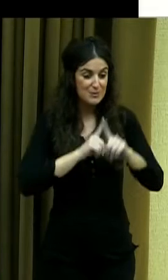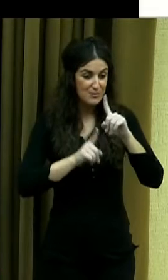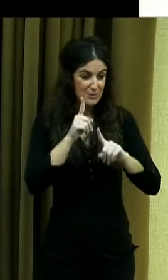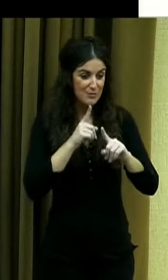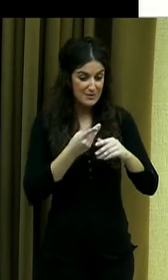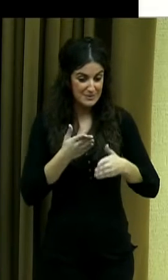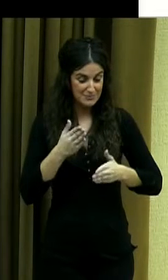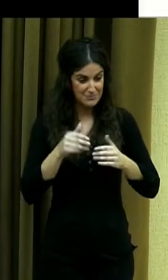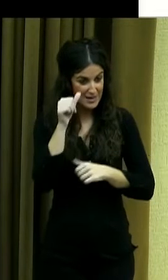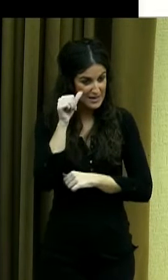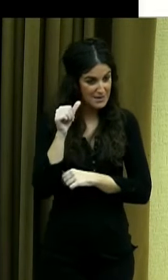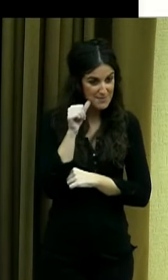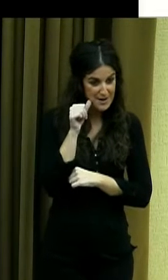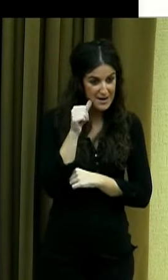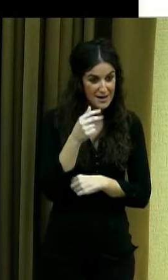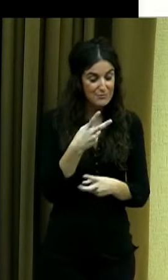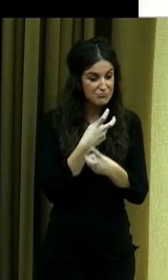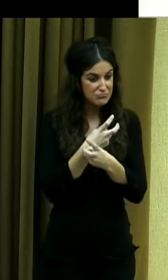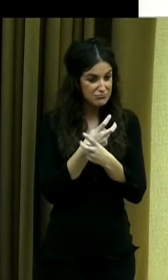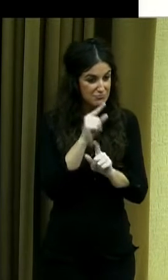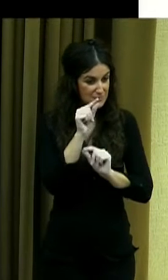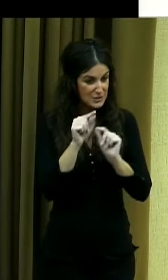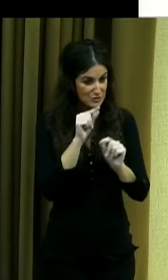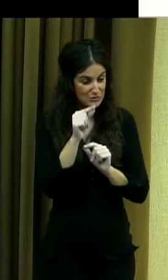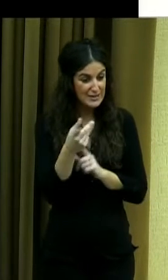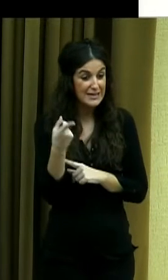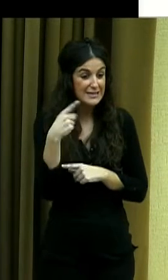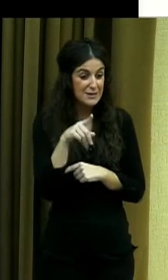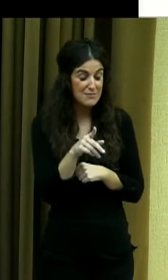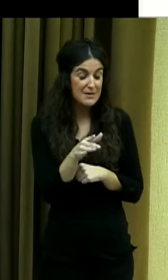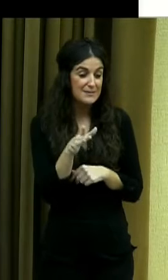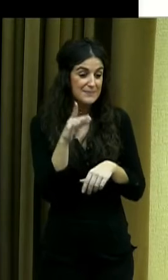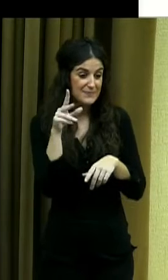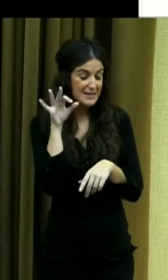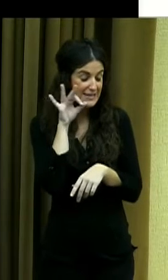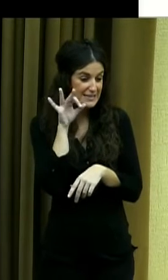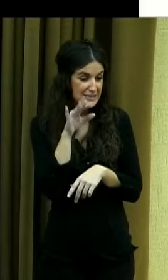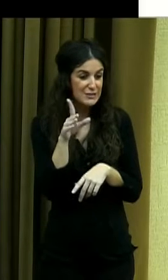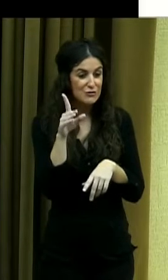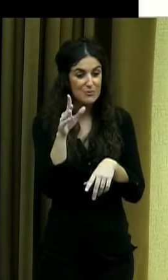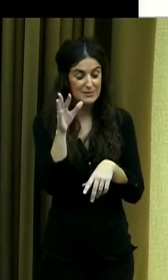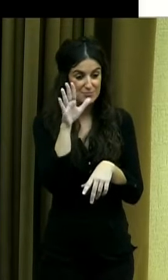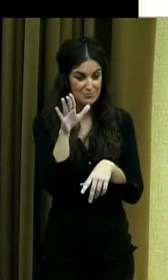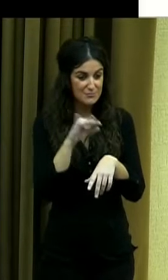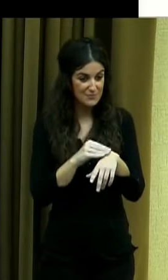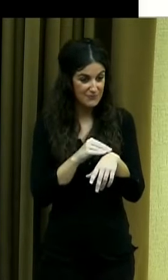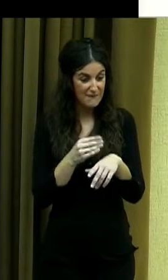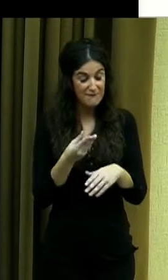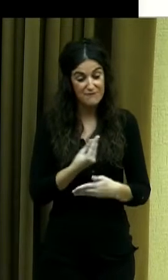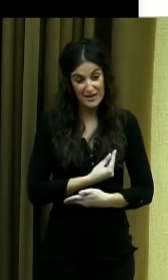congénitas, fetopatías tóxicas, entre las cuales nombrar el síndrome alcohólico fetal como una de las causas que hay que tener en